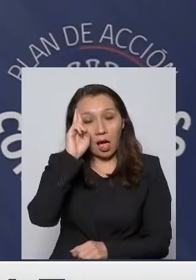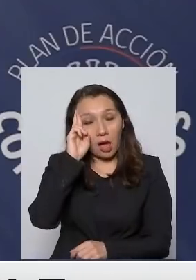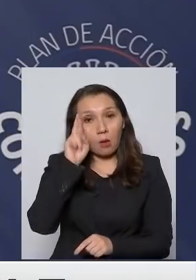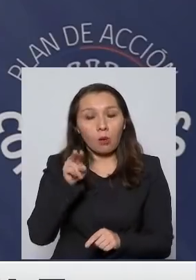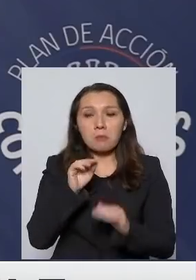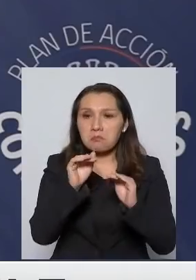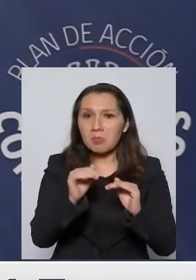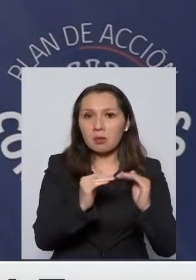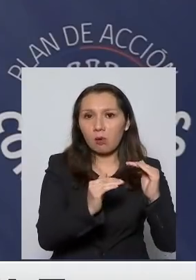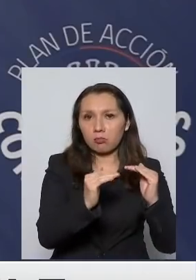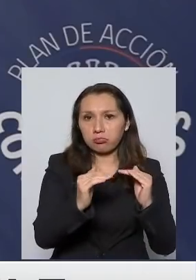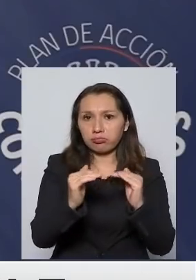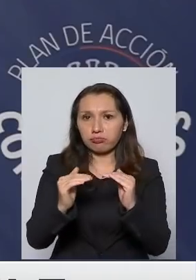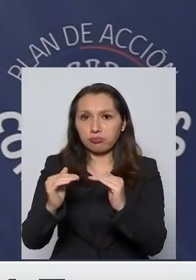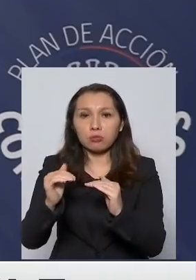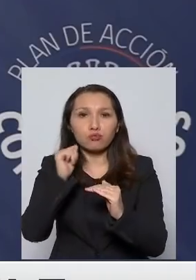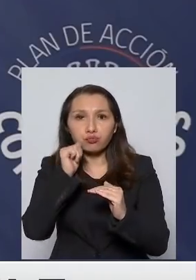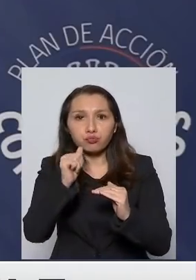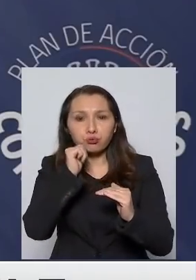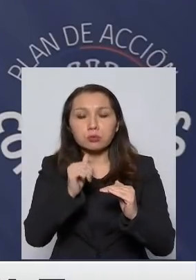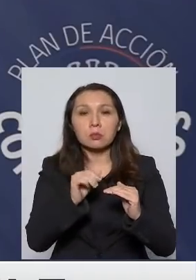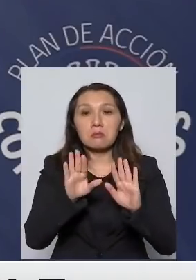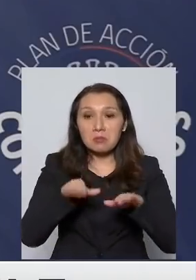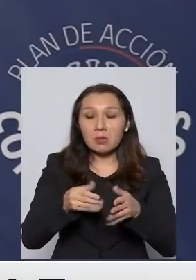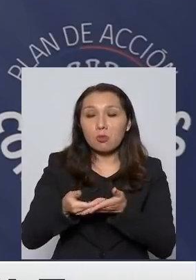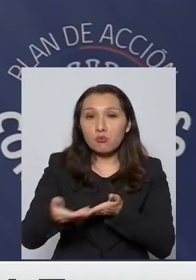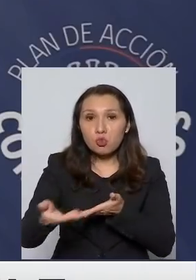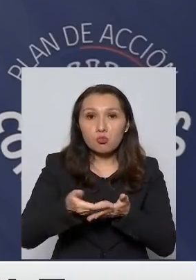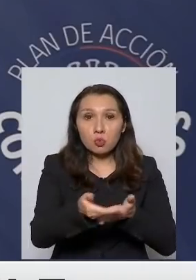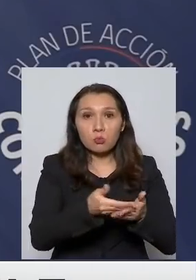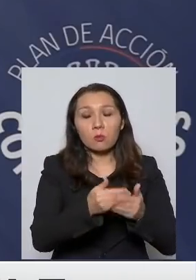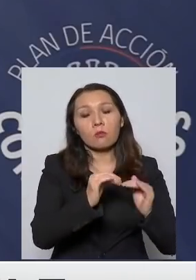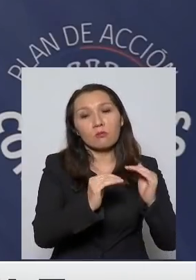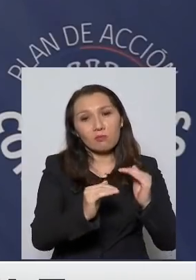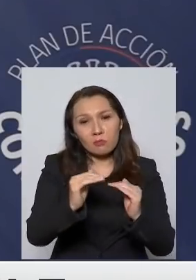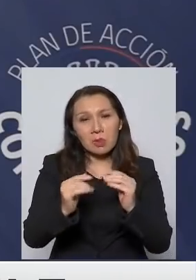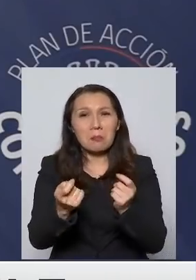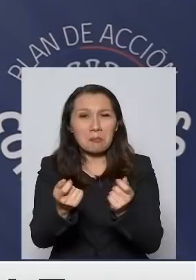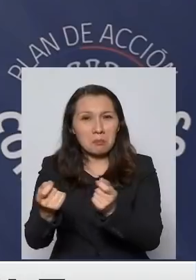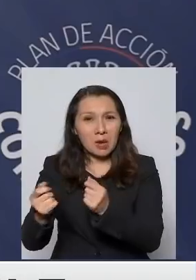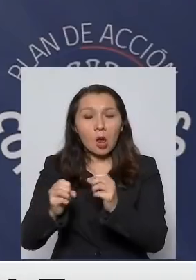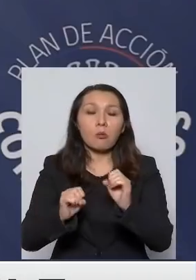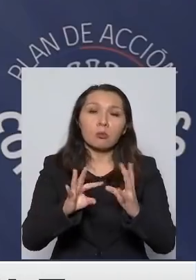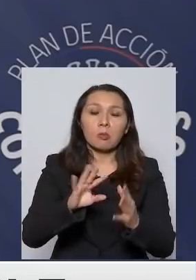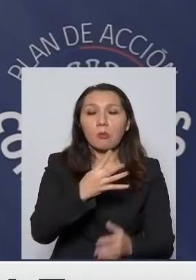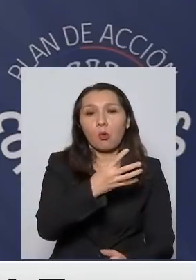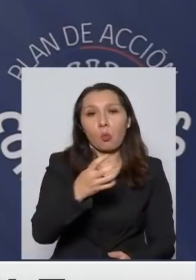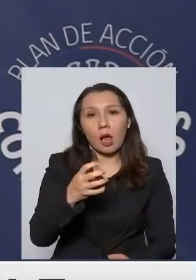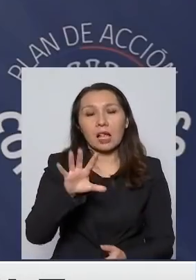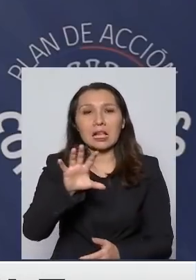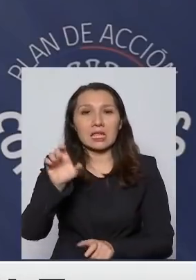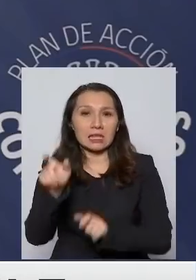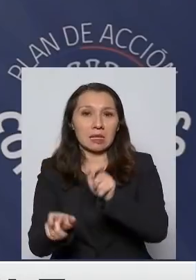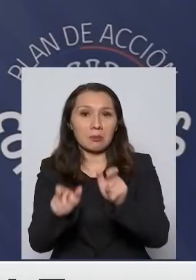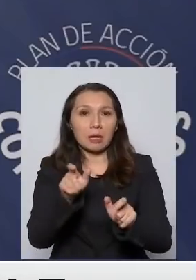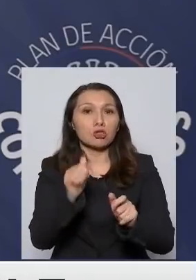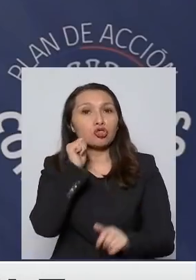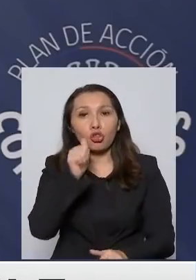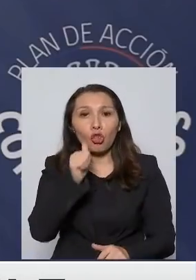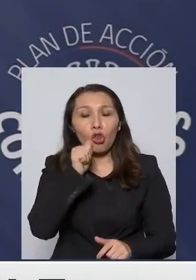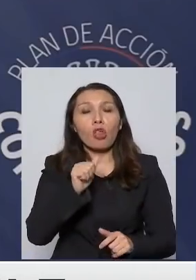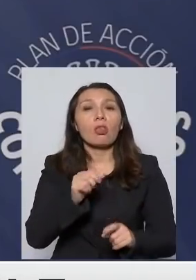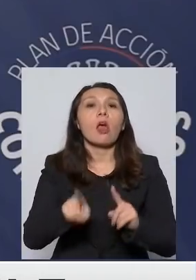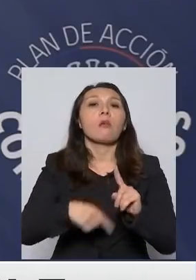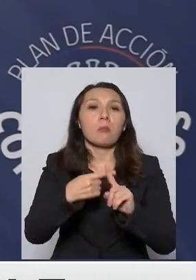se ha mantenido estable, tal como la cantidad de contagios se ha mantenido constante, es decir, entre 400 y 500 personas